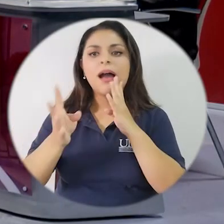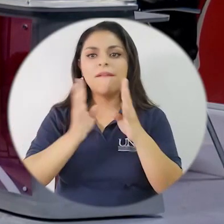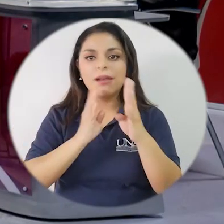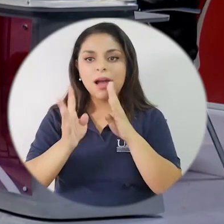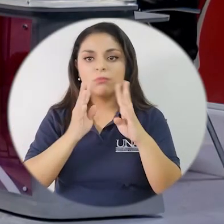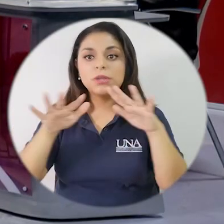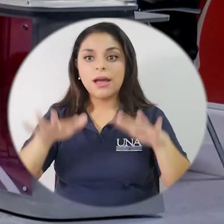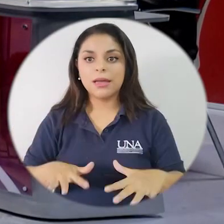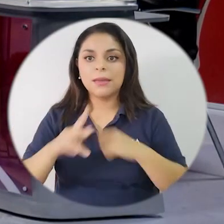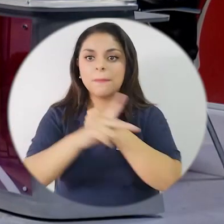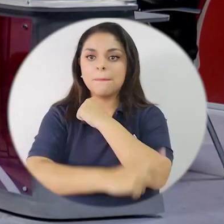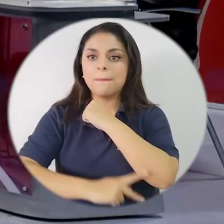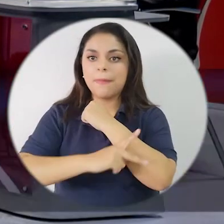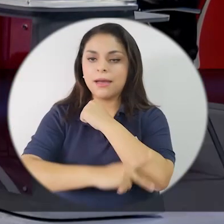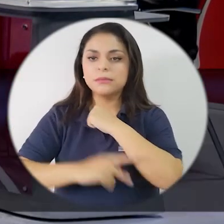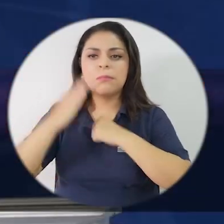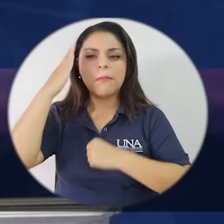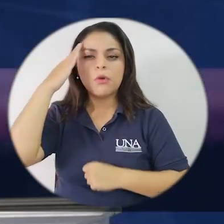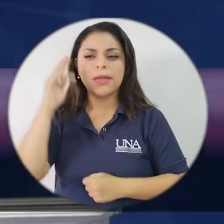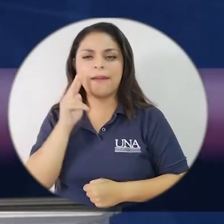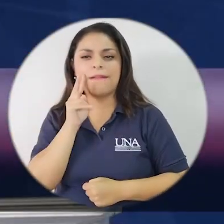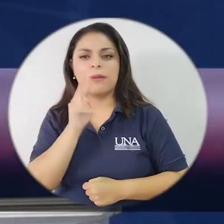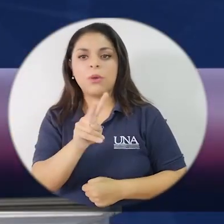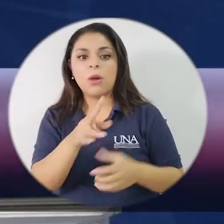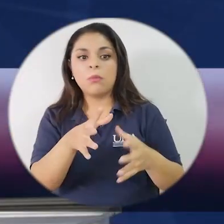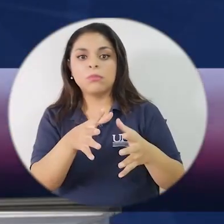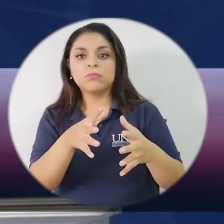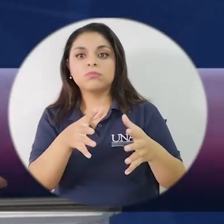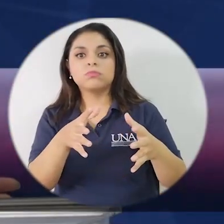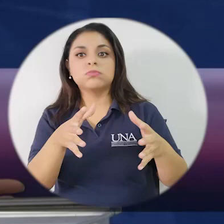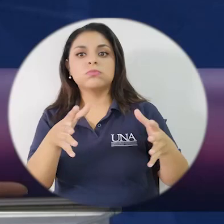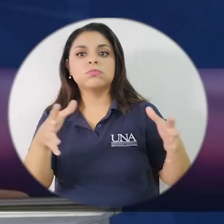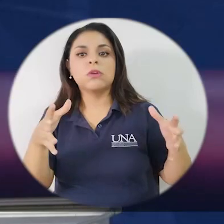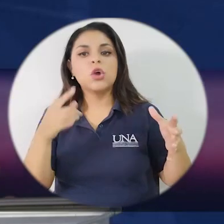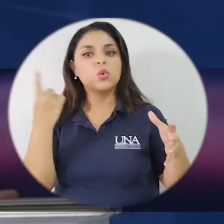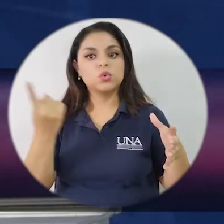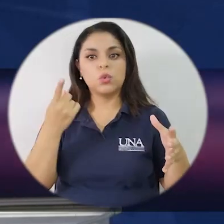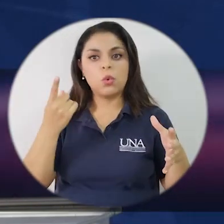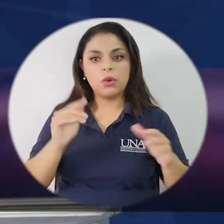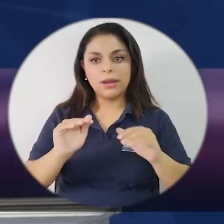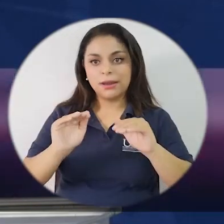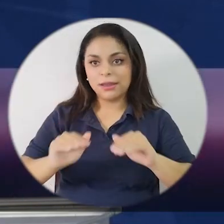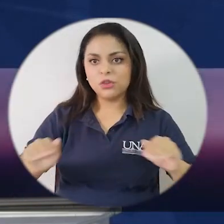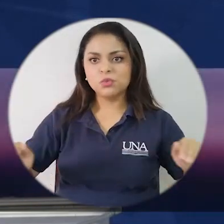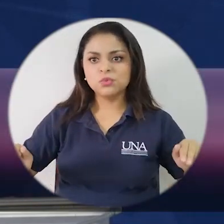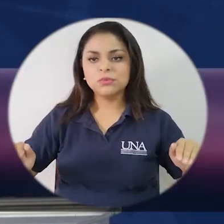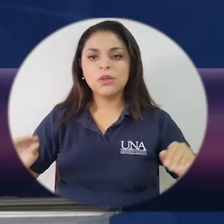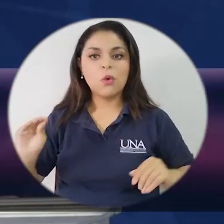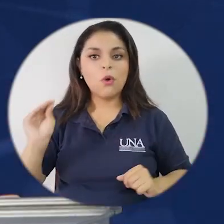Sí, ¿verdad? Porque veníamos viendo como esa escalada, sí. no solo en niños, niñas y adolescentes, sino también en la población